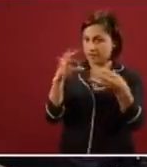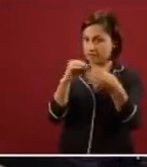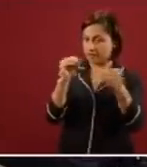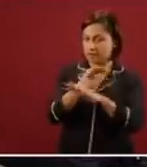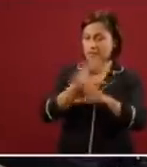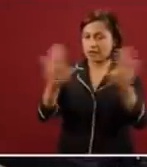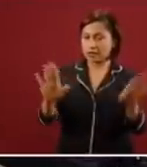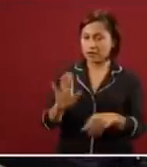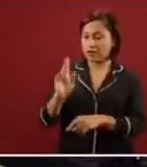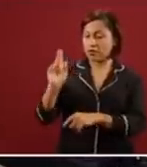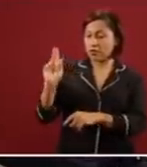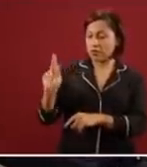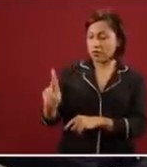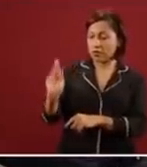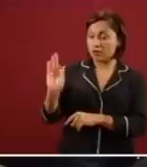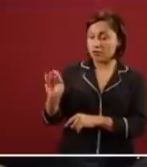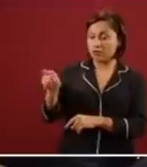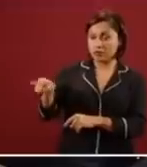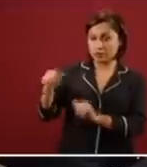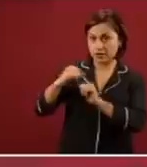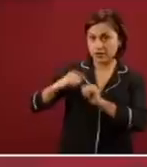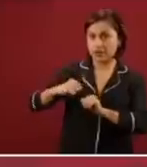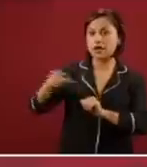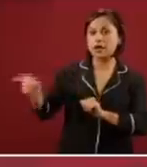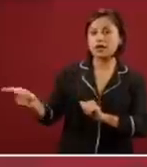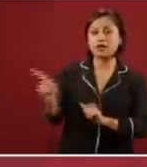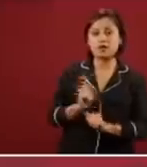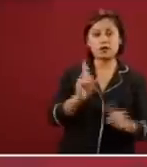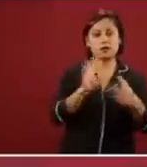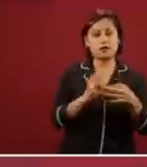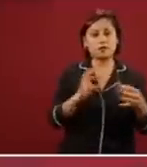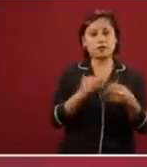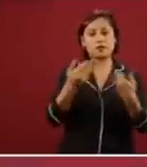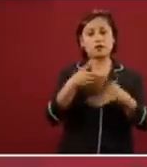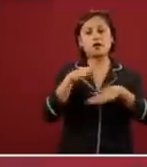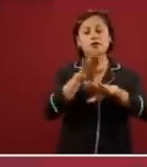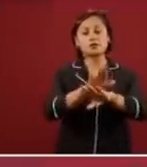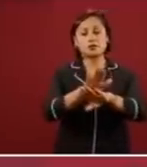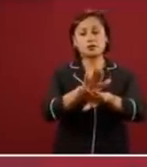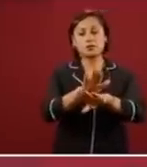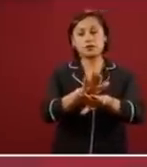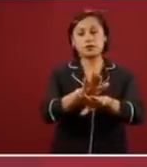a precisar la cuestión